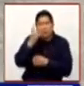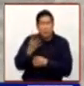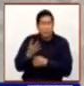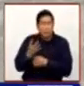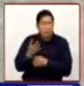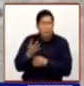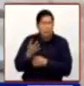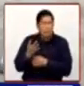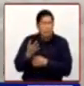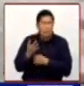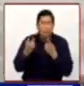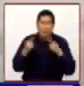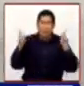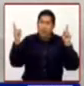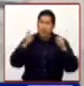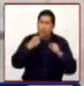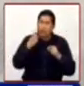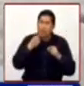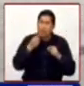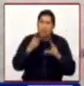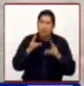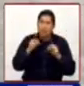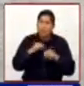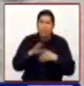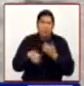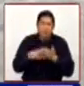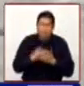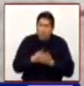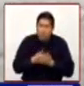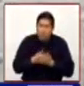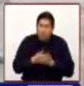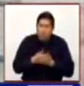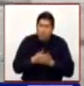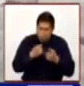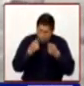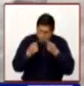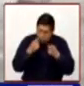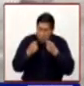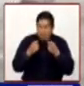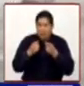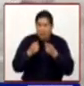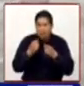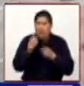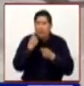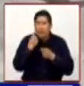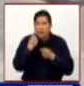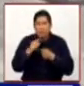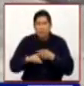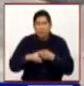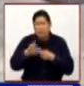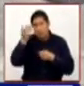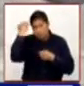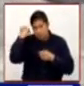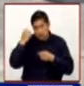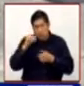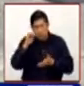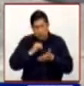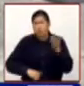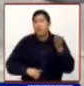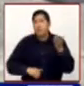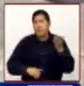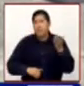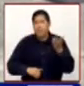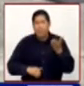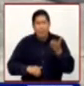Narcotráfico, se logra recabar que no era toda la sustancia controlada la que había sido